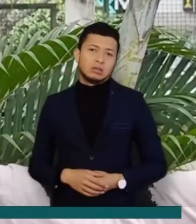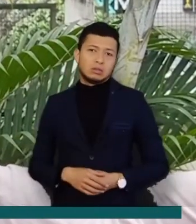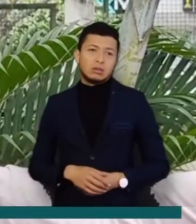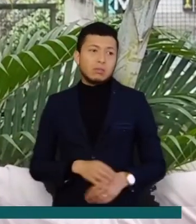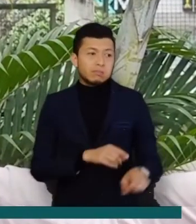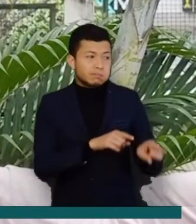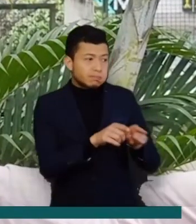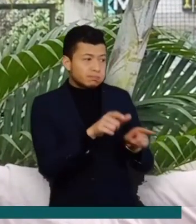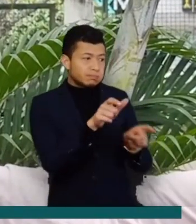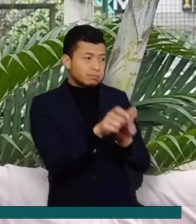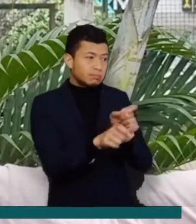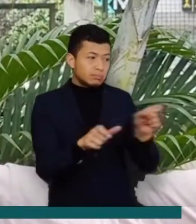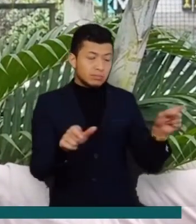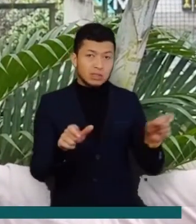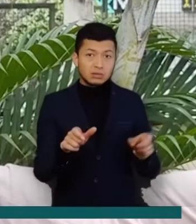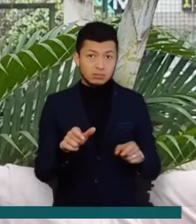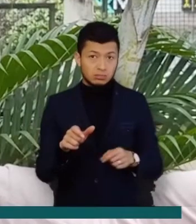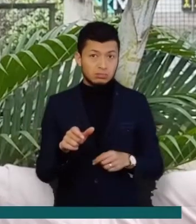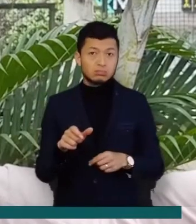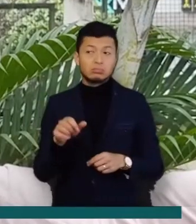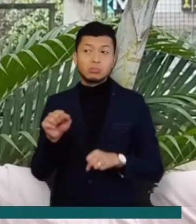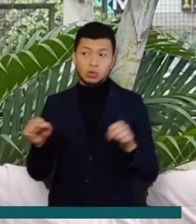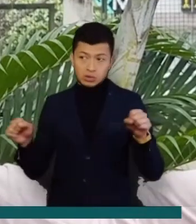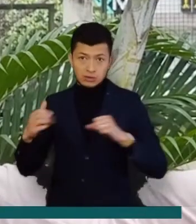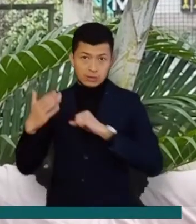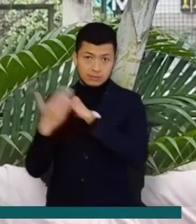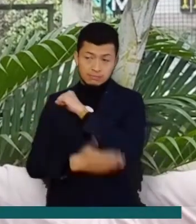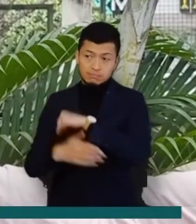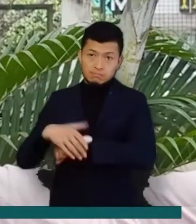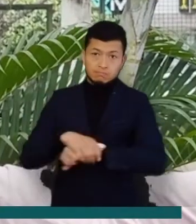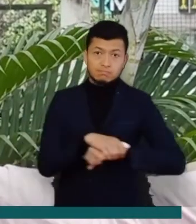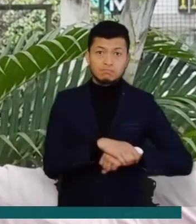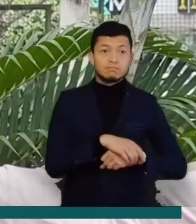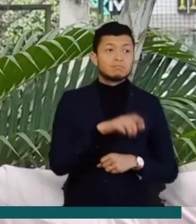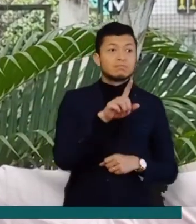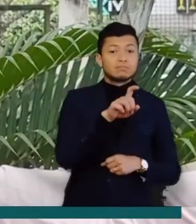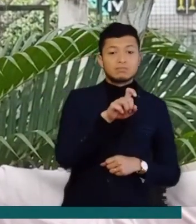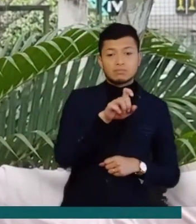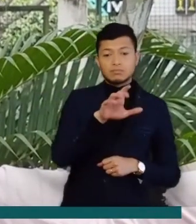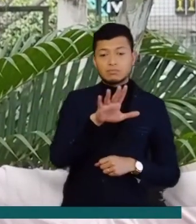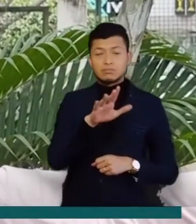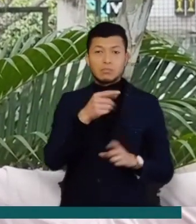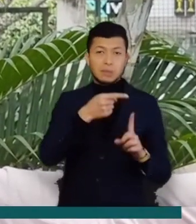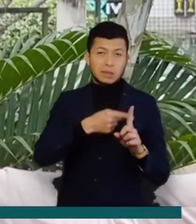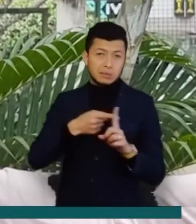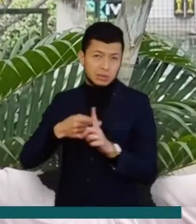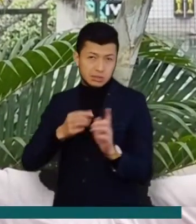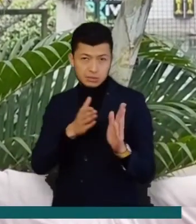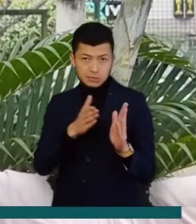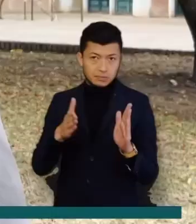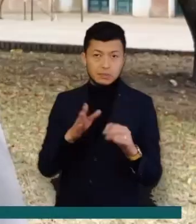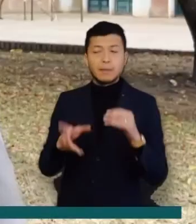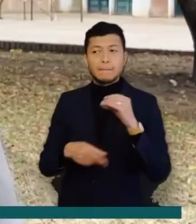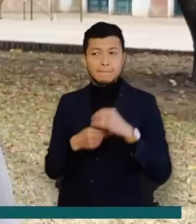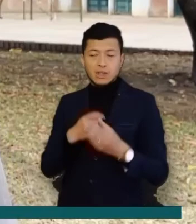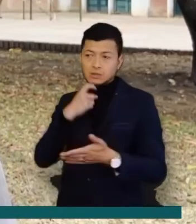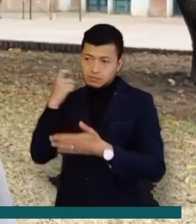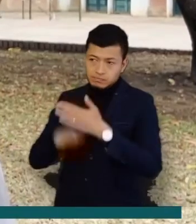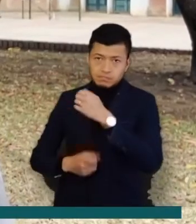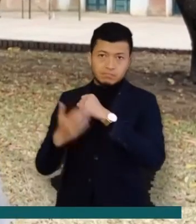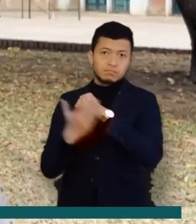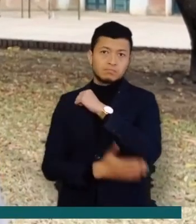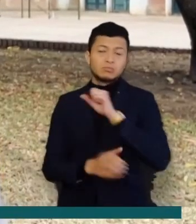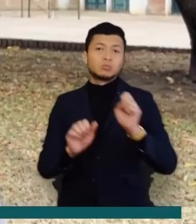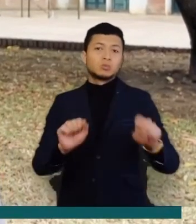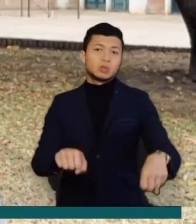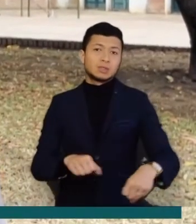y 135 meses de la misma manera se abre un precio sancionatorio y nos da una multa pecuniaria estar hablando con